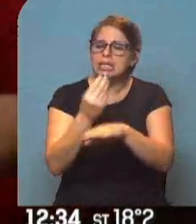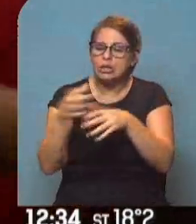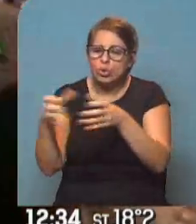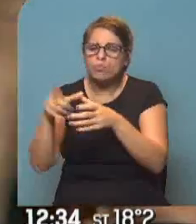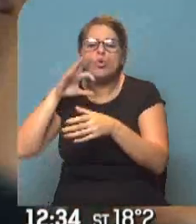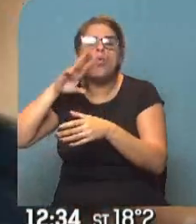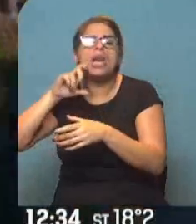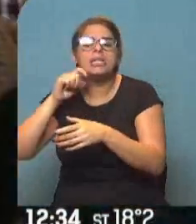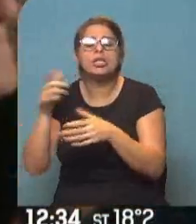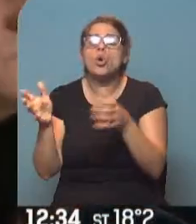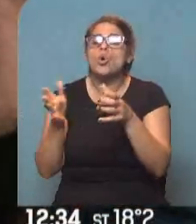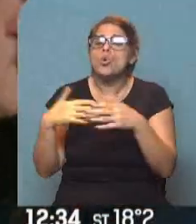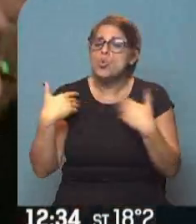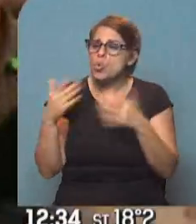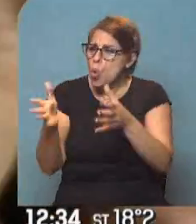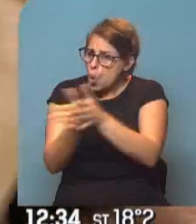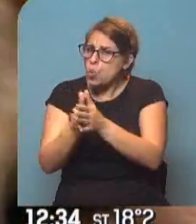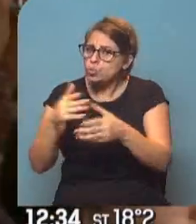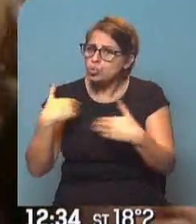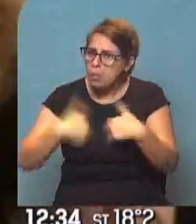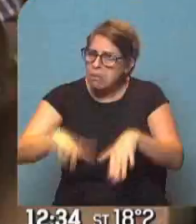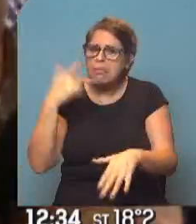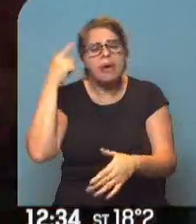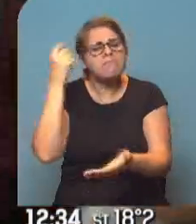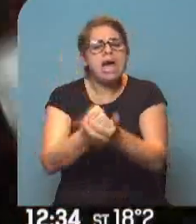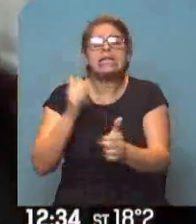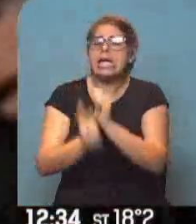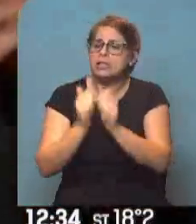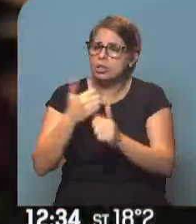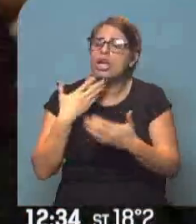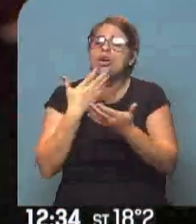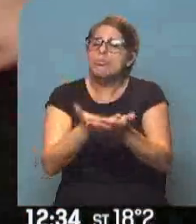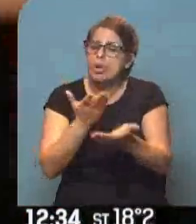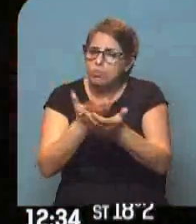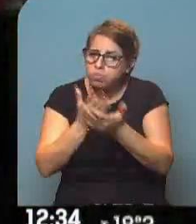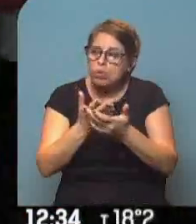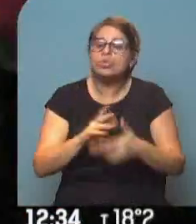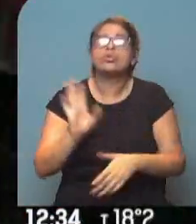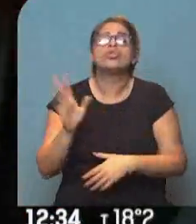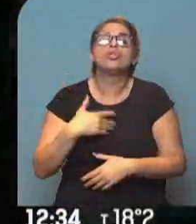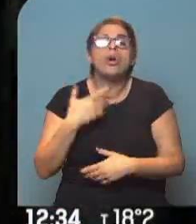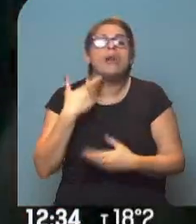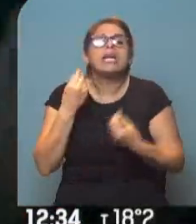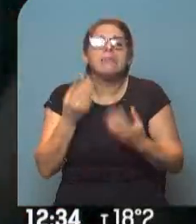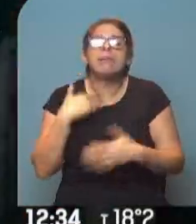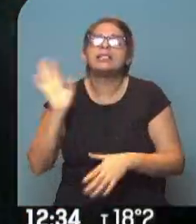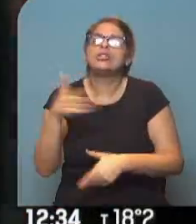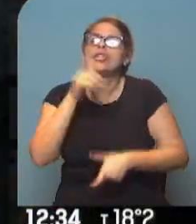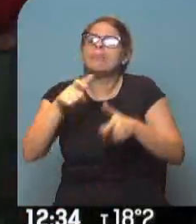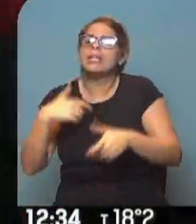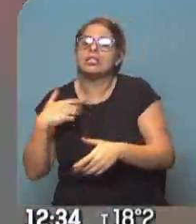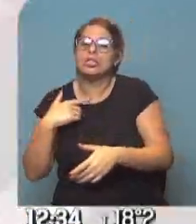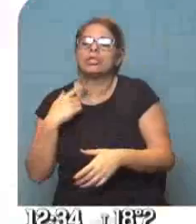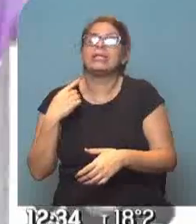coalición Juntos Haremos Historia, propuso una amnistía para todos los implicados en crímenes relacionados con el